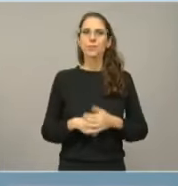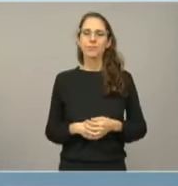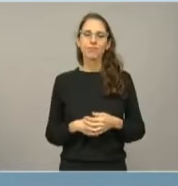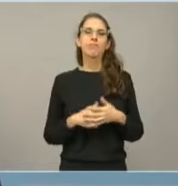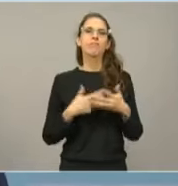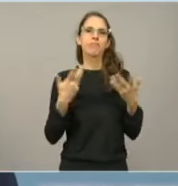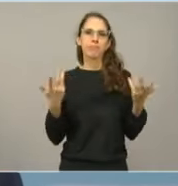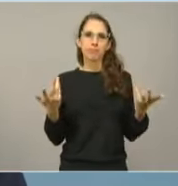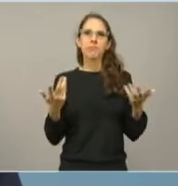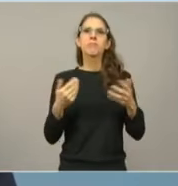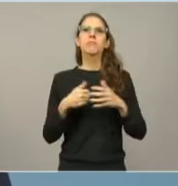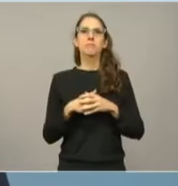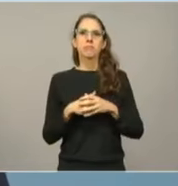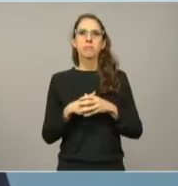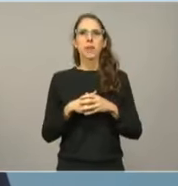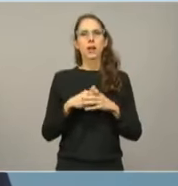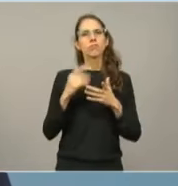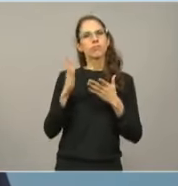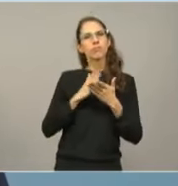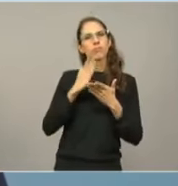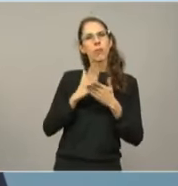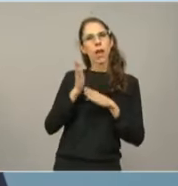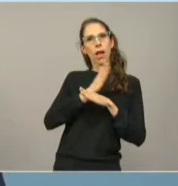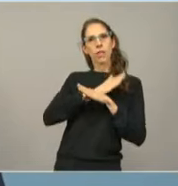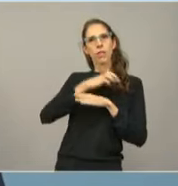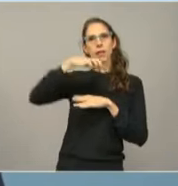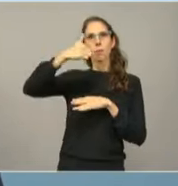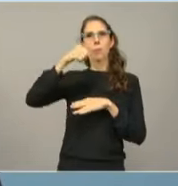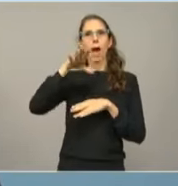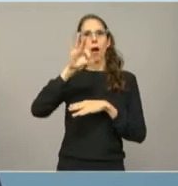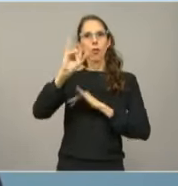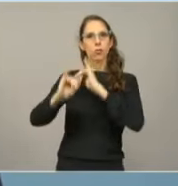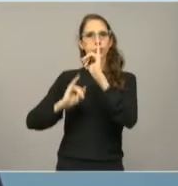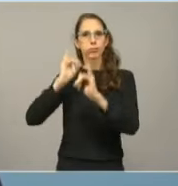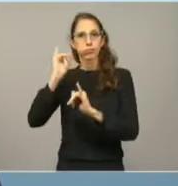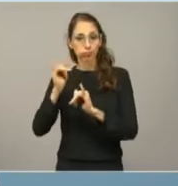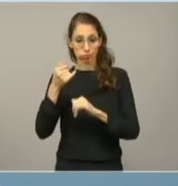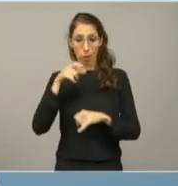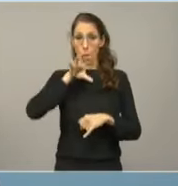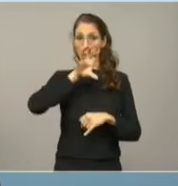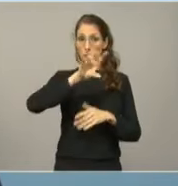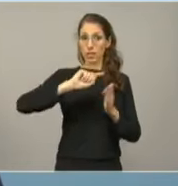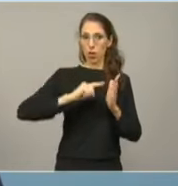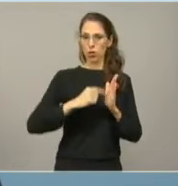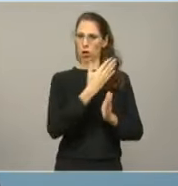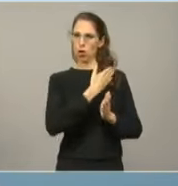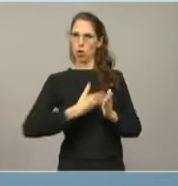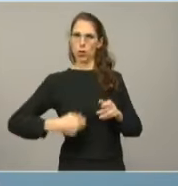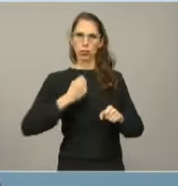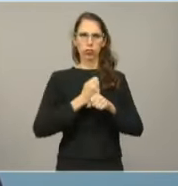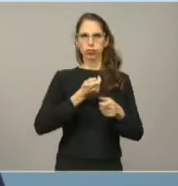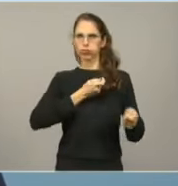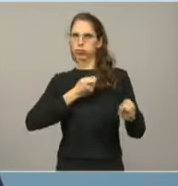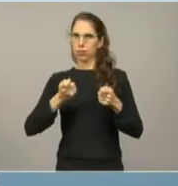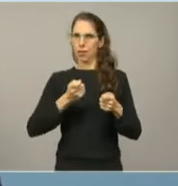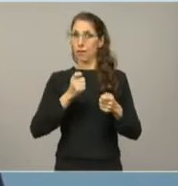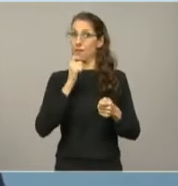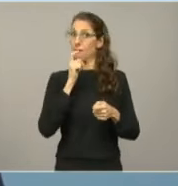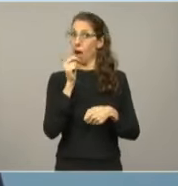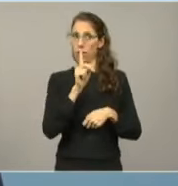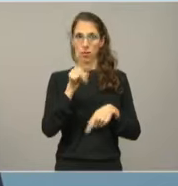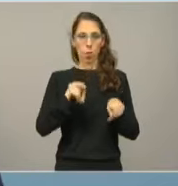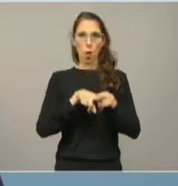repasando lo que contaba Pablo recién gobernar la provincia de Buenos Aires en este contexto es una epopeya y eso Por supuesto